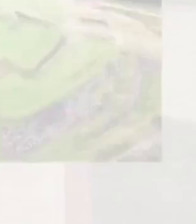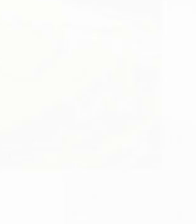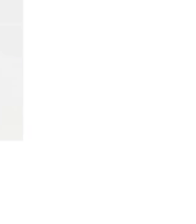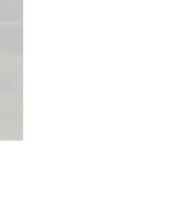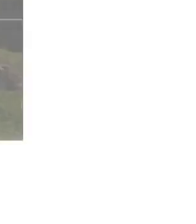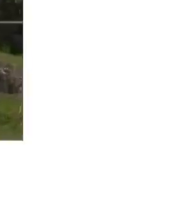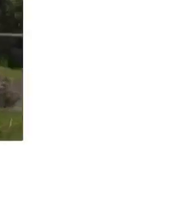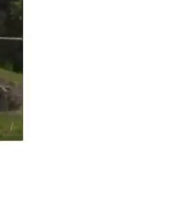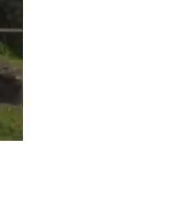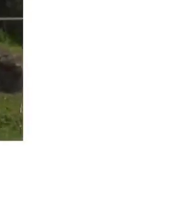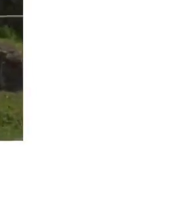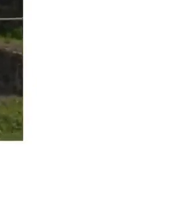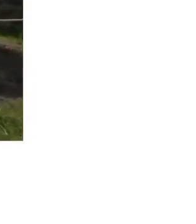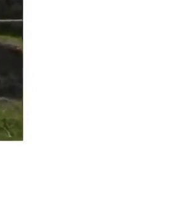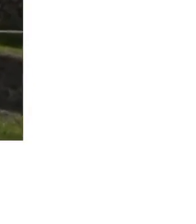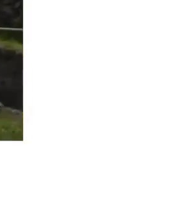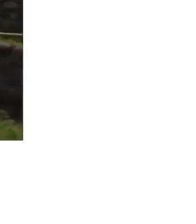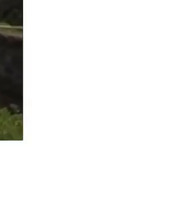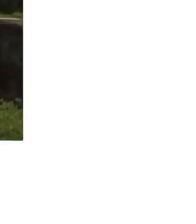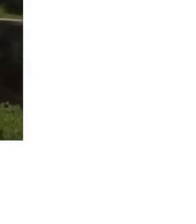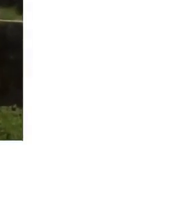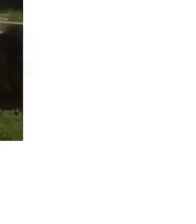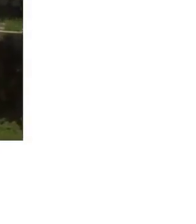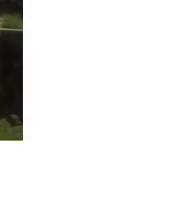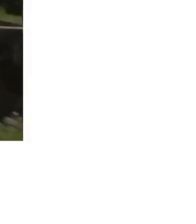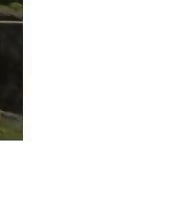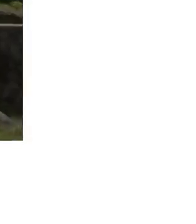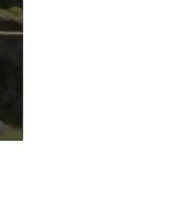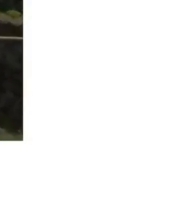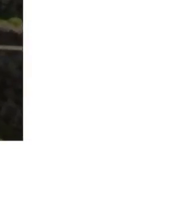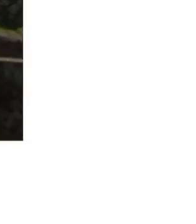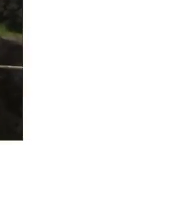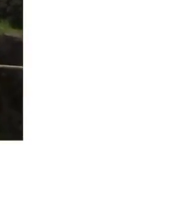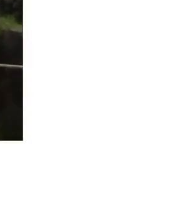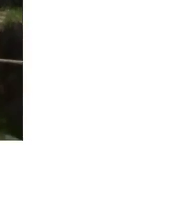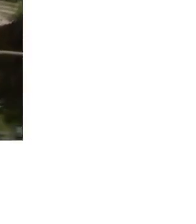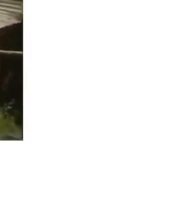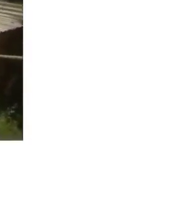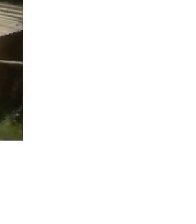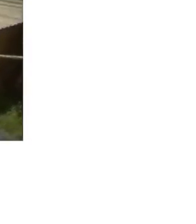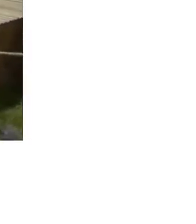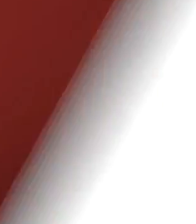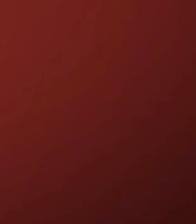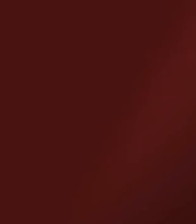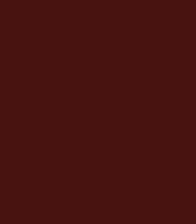Cuicuilco. El INA en voz de Ramón López Valenzuela.